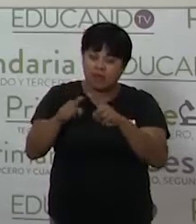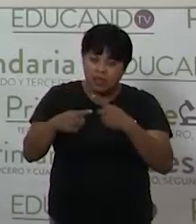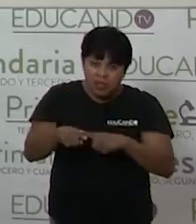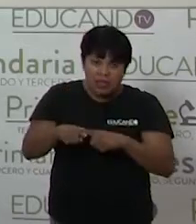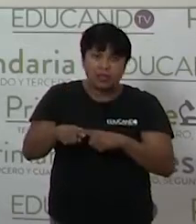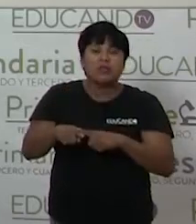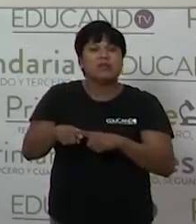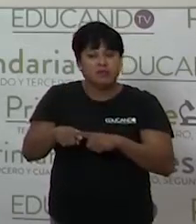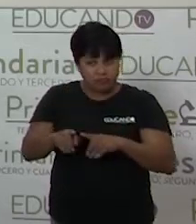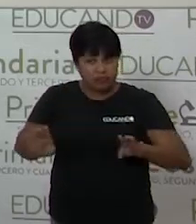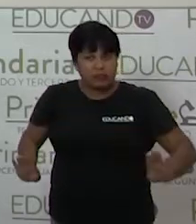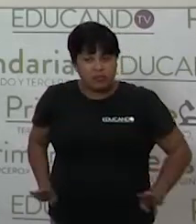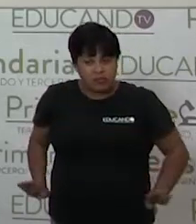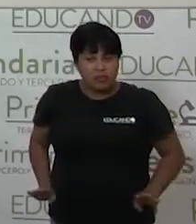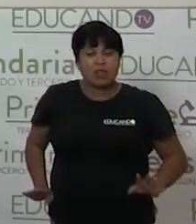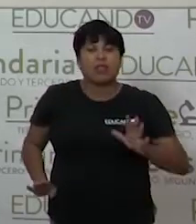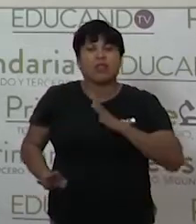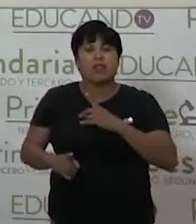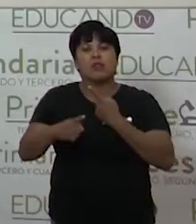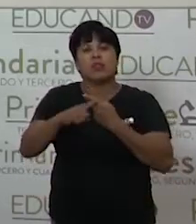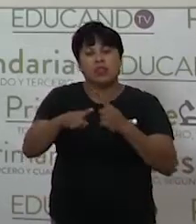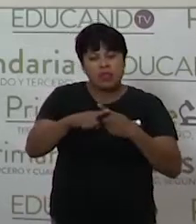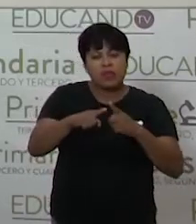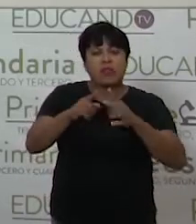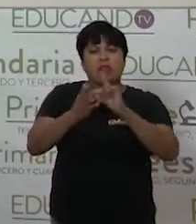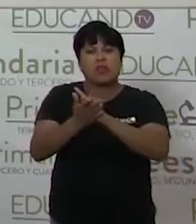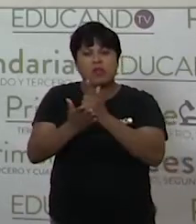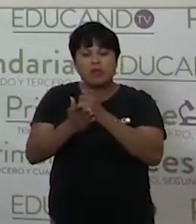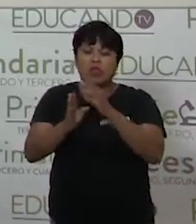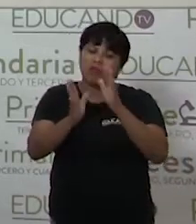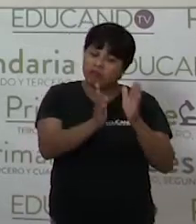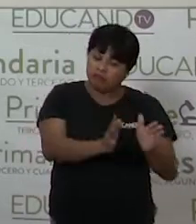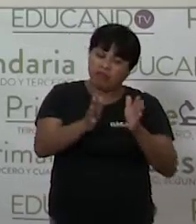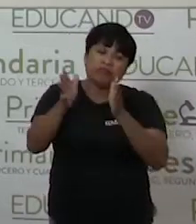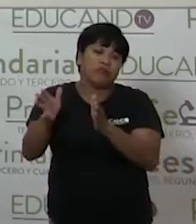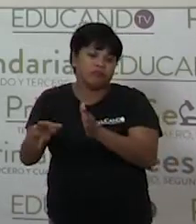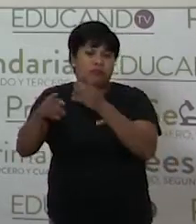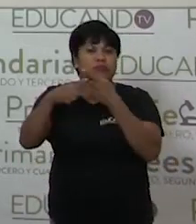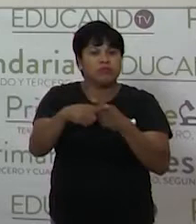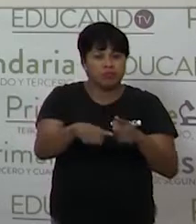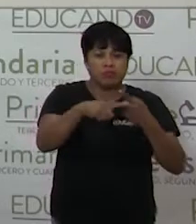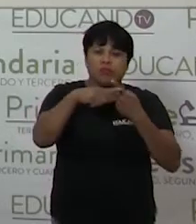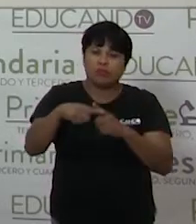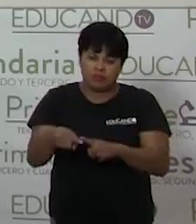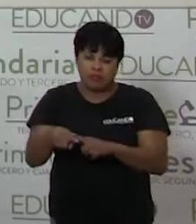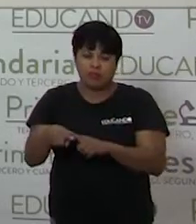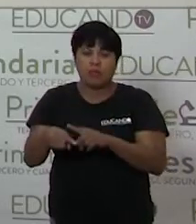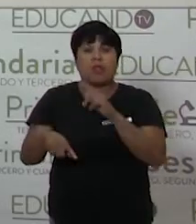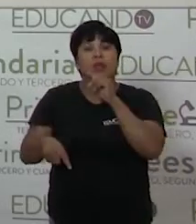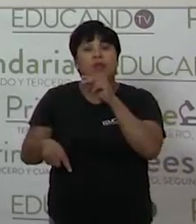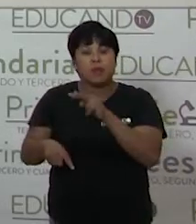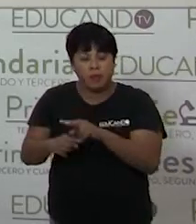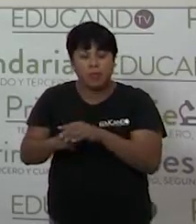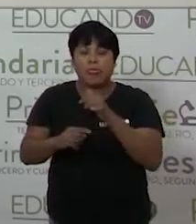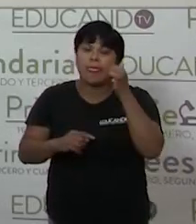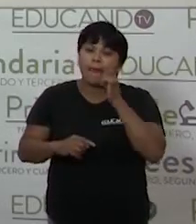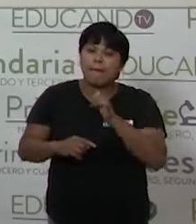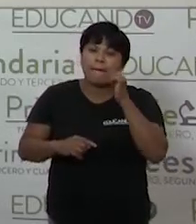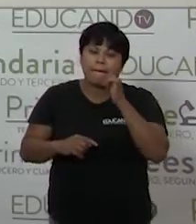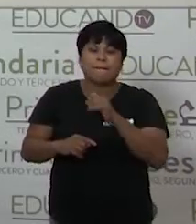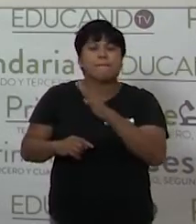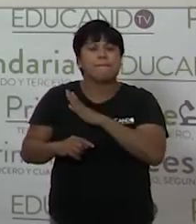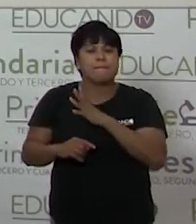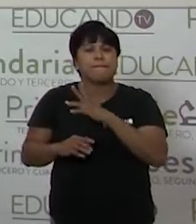tipos y que tenemos más libros de un tipo que de otro tipo y también siempre